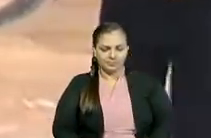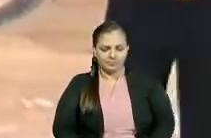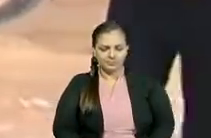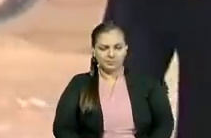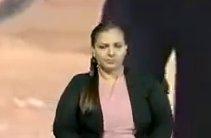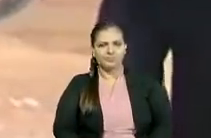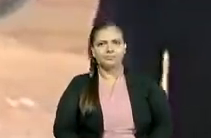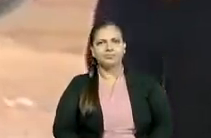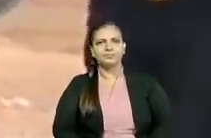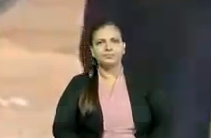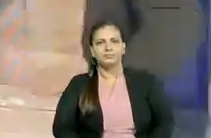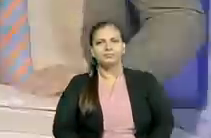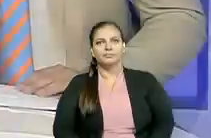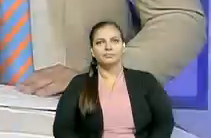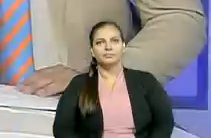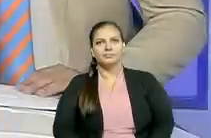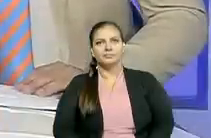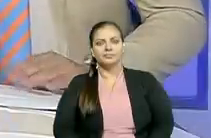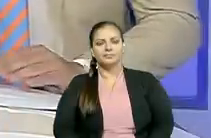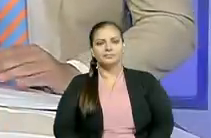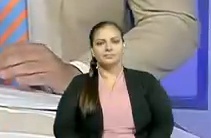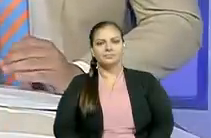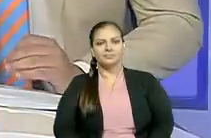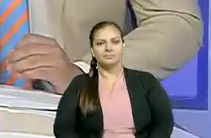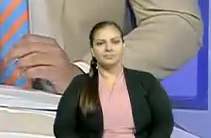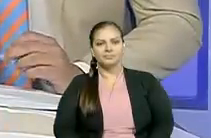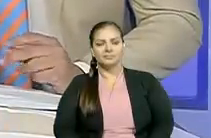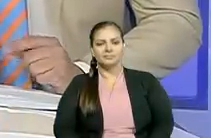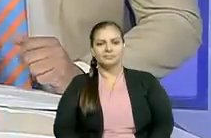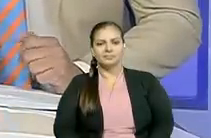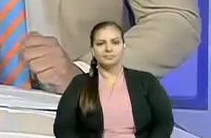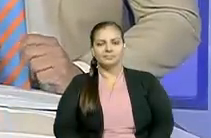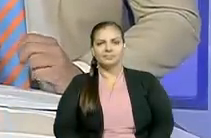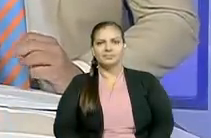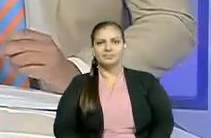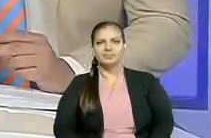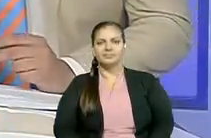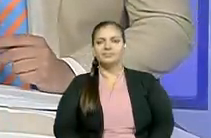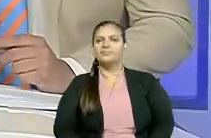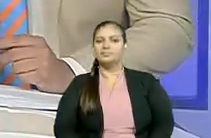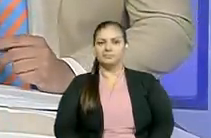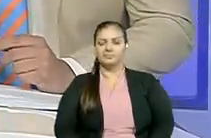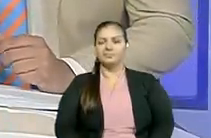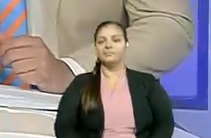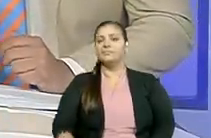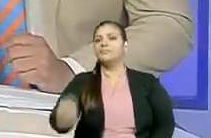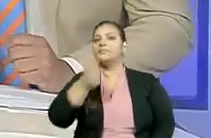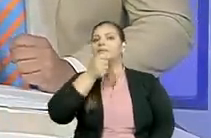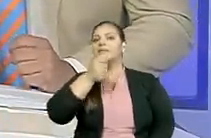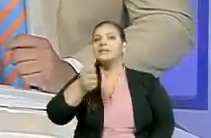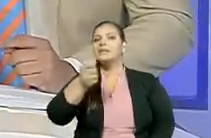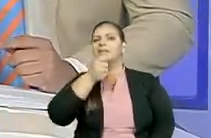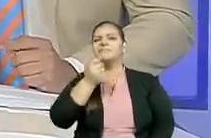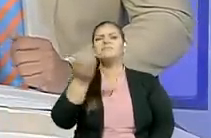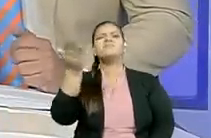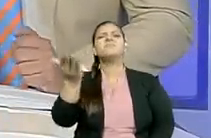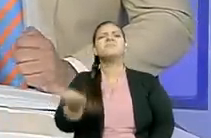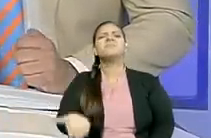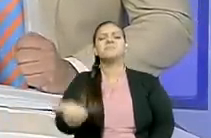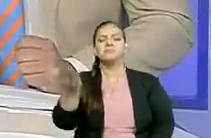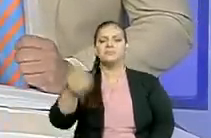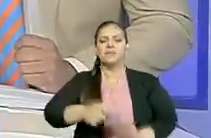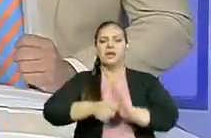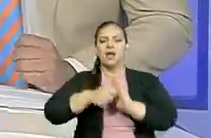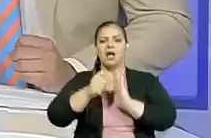Informó Jorge Escobar. Muy bien, amables televidentes, ya a esta hora vamos con